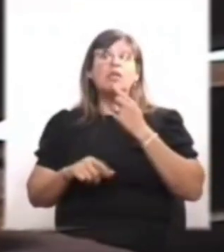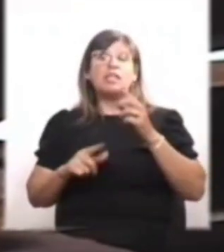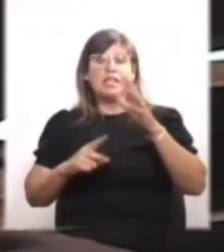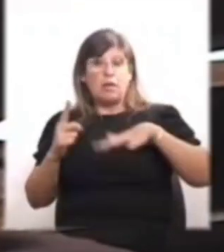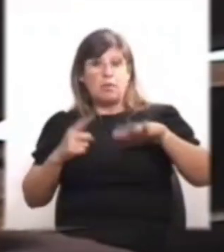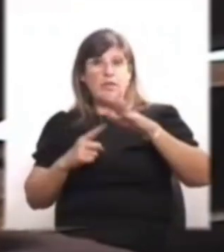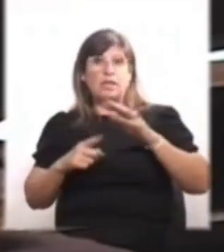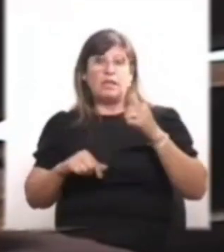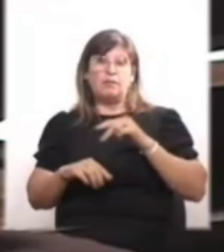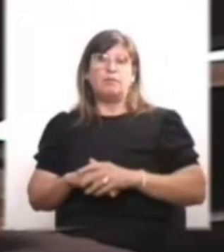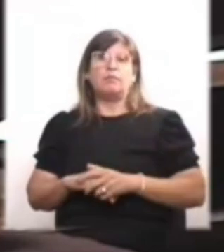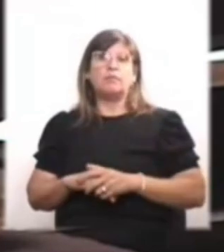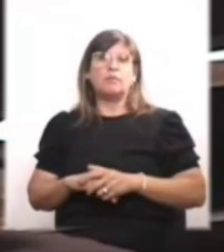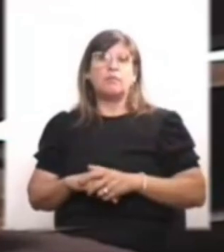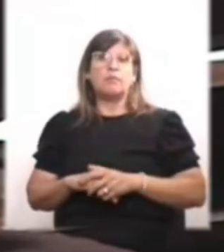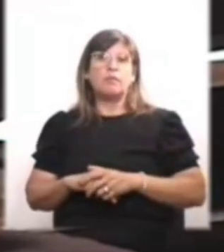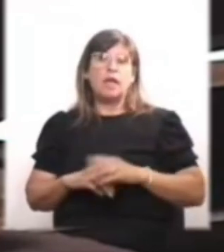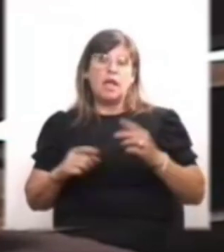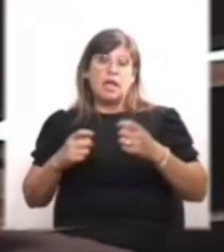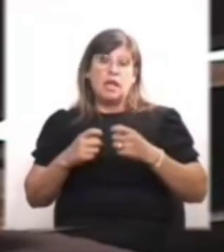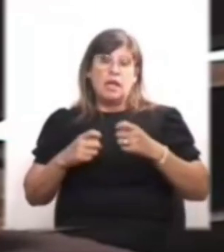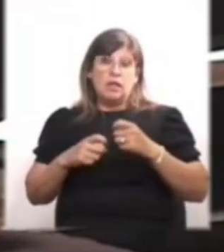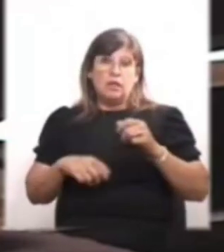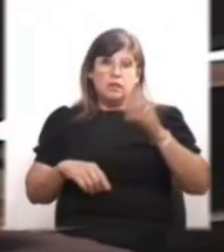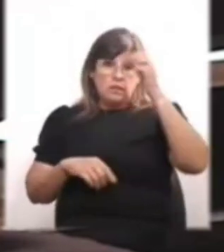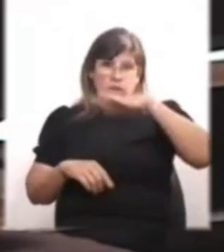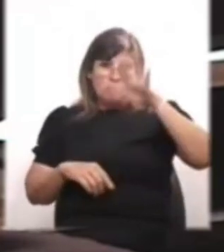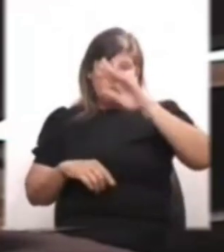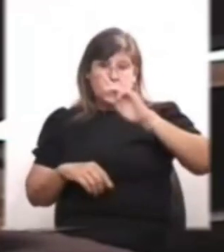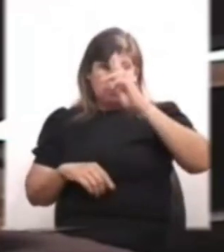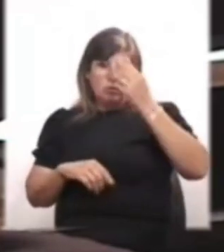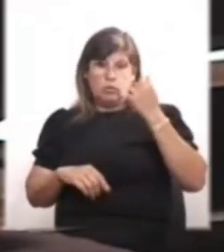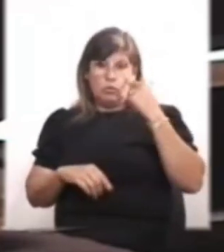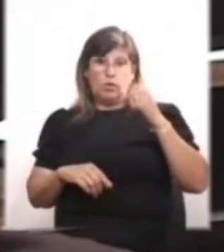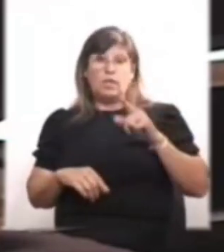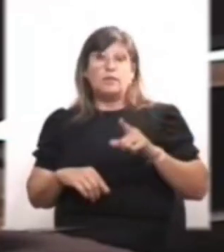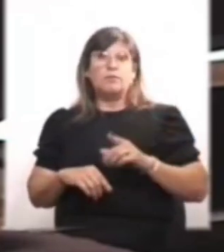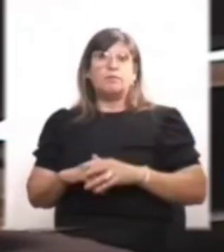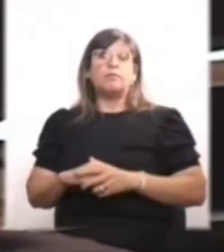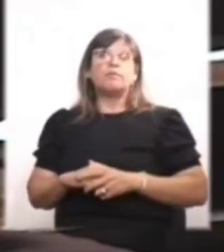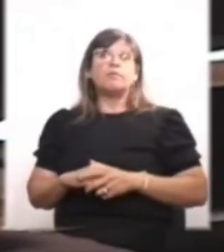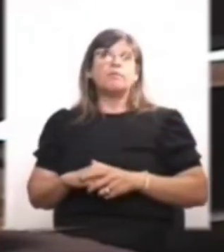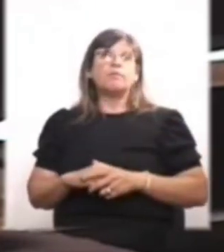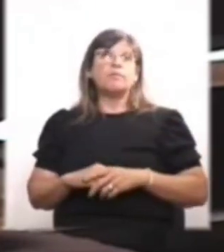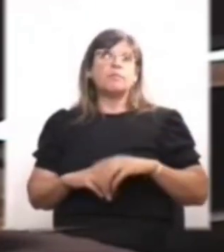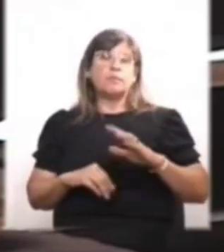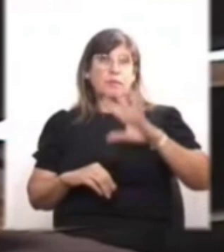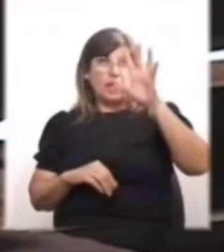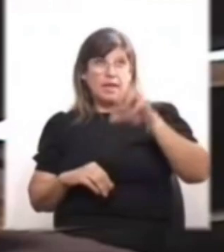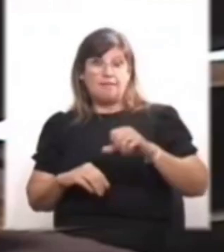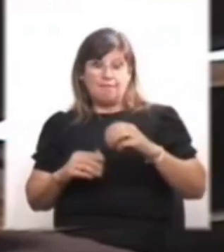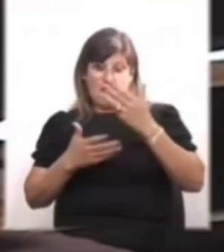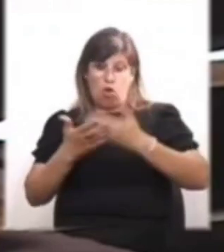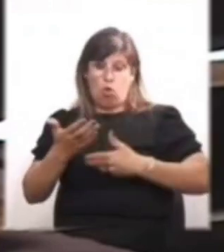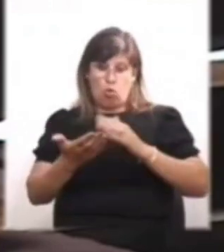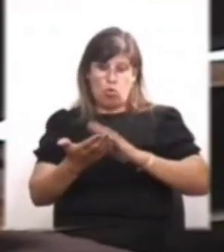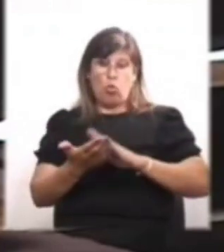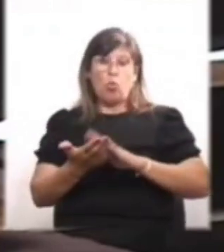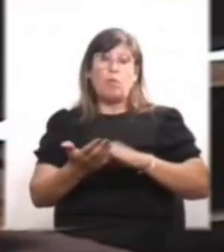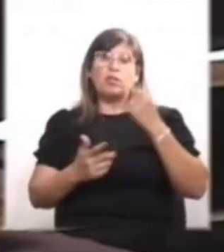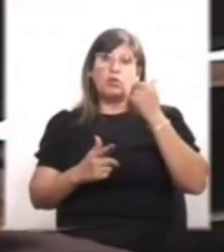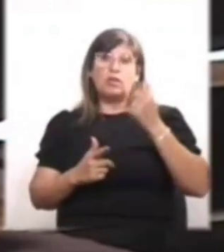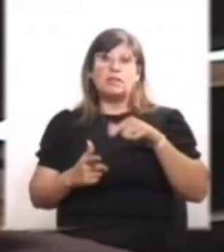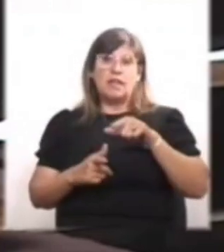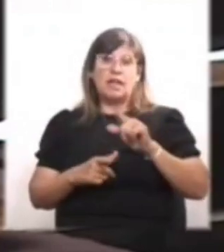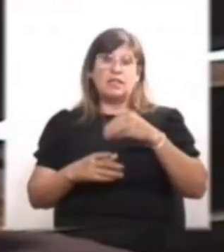otro porque ustedes lo tienen. La Asociación Rural del Uruguay, que comparece y trajo un documento que está incorporado en los